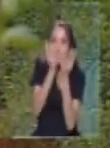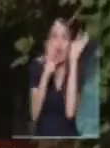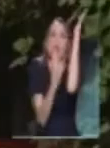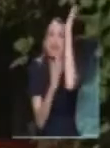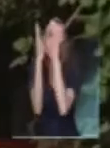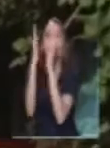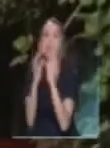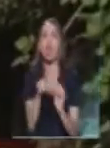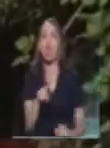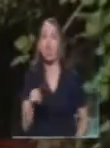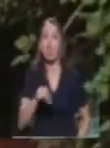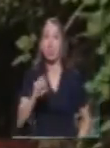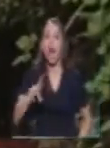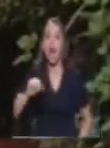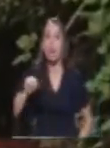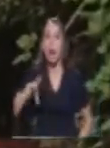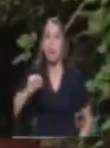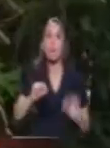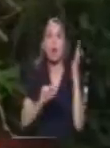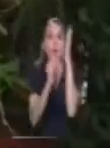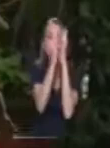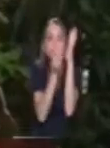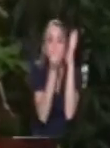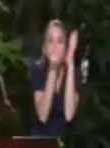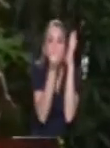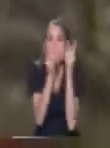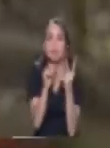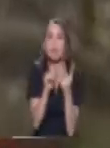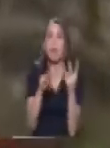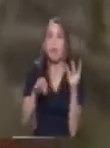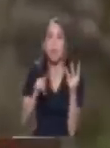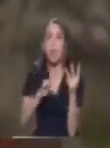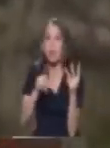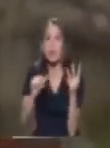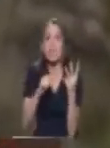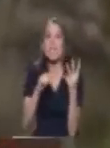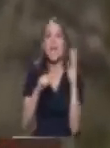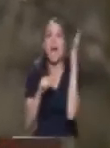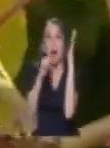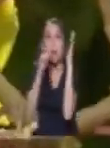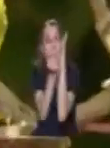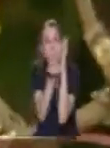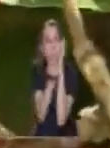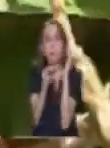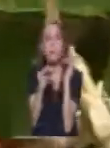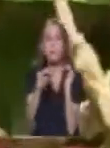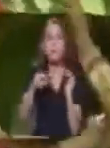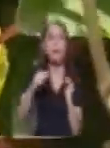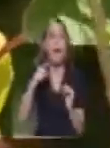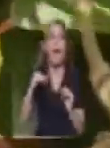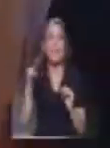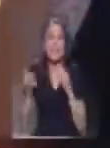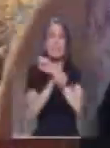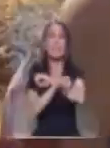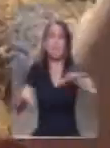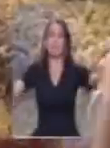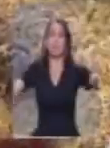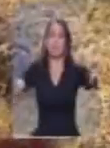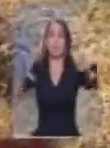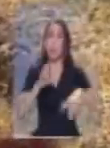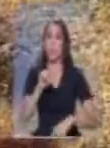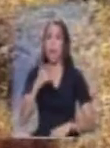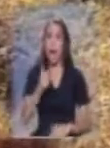observar zarzamora, eucaliptus, murtilla y maqui, especies consideradas plagas, pero que ahora se han convertido en